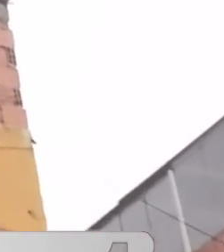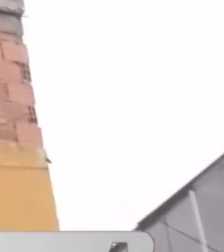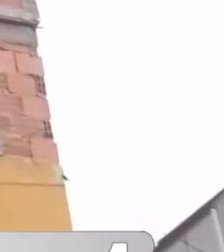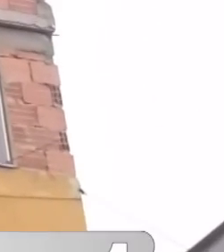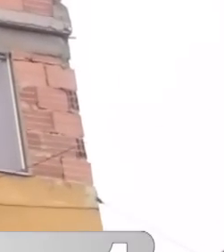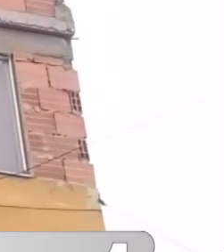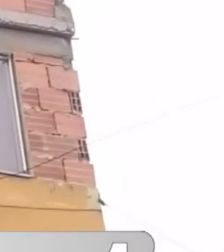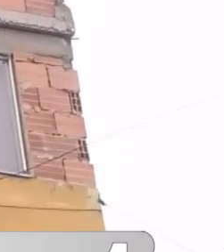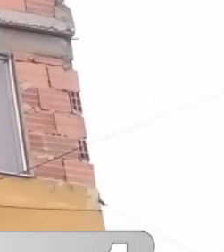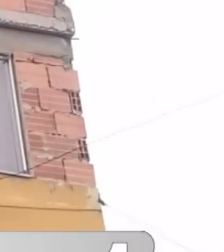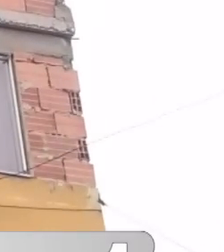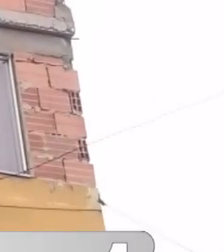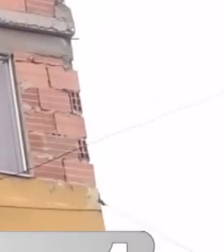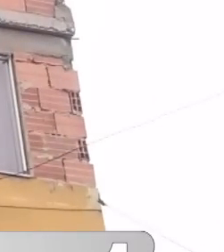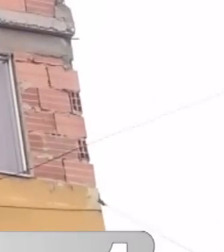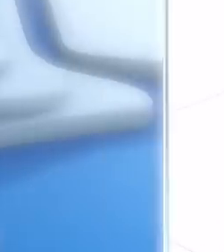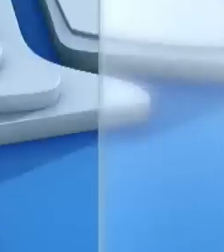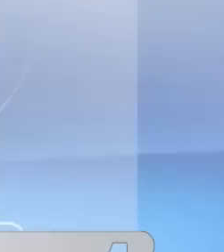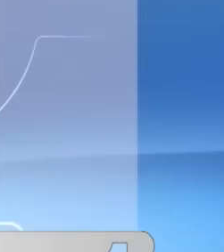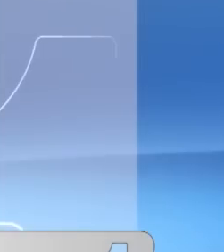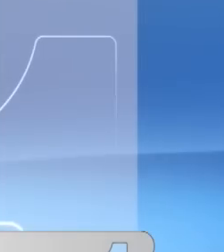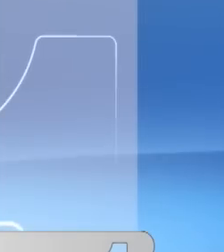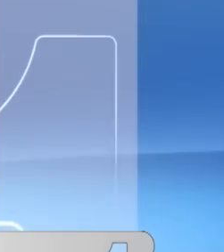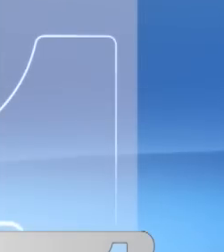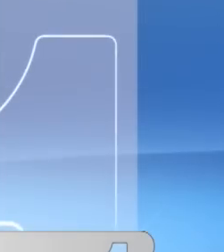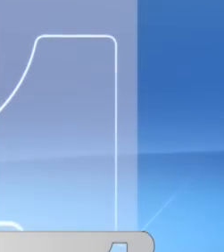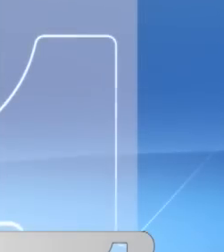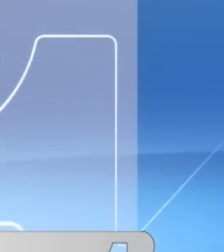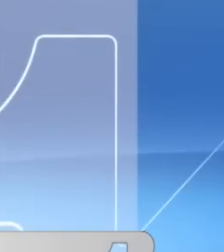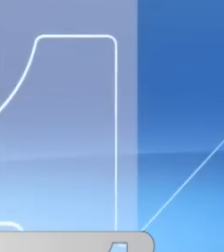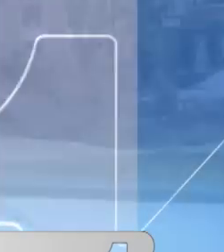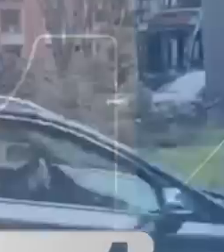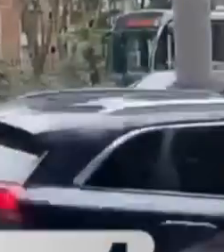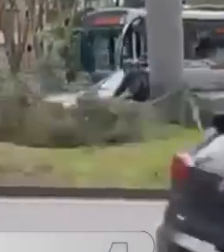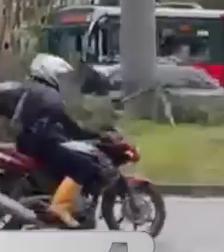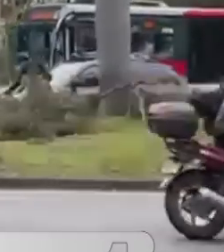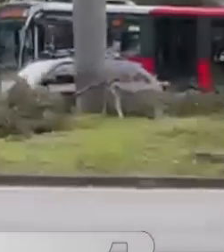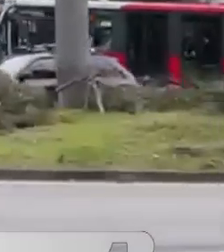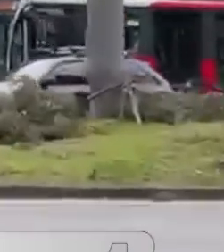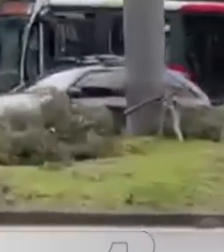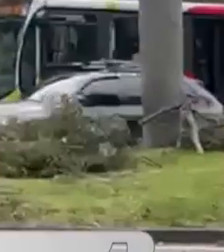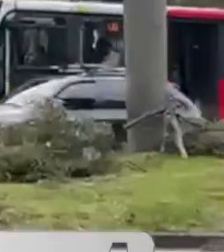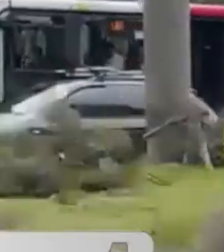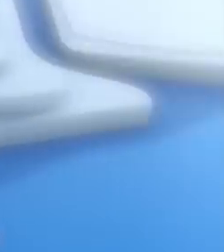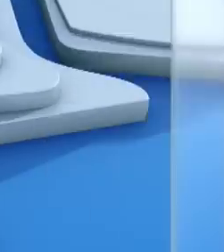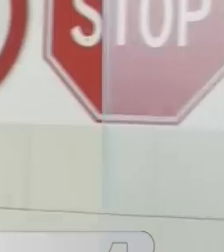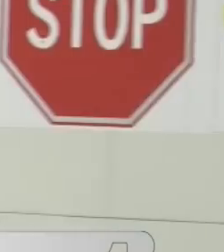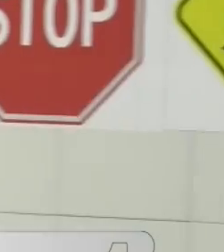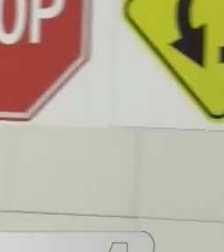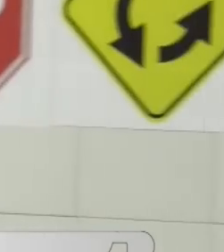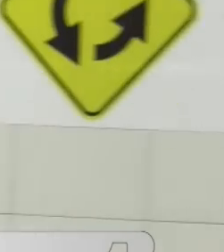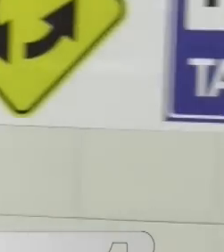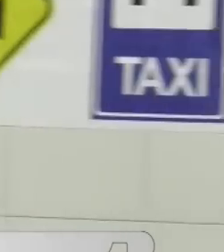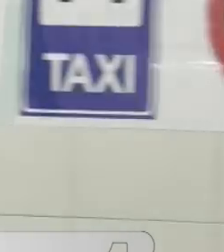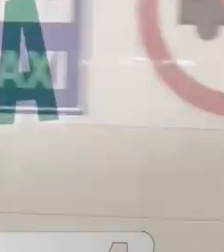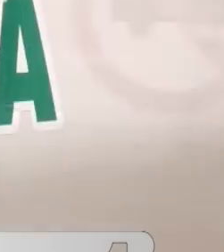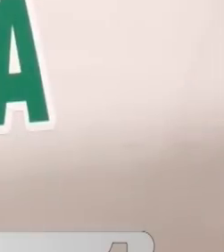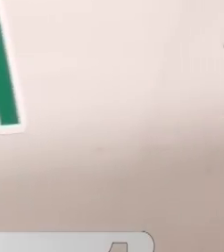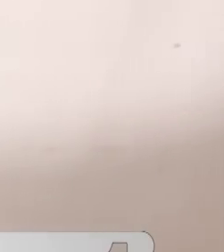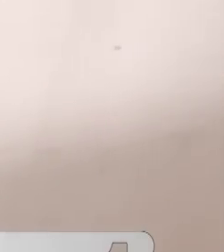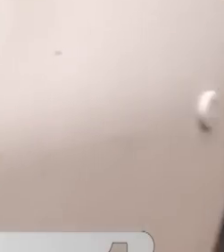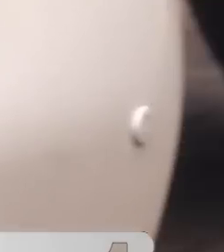blanca a su mamá y a su abuela. Caos en el norte de Bogotá por caída de árbol. Sanciones